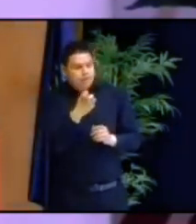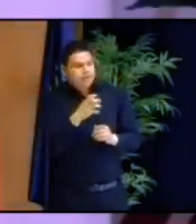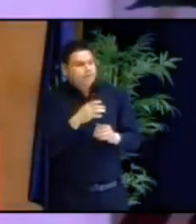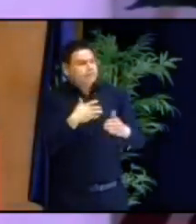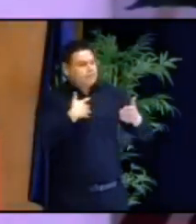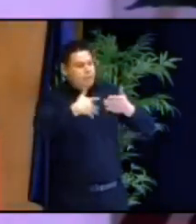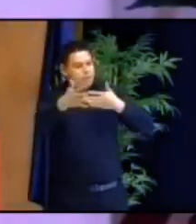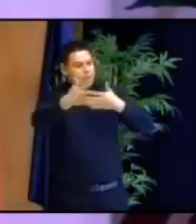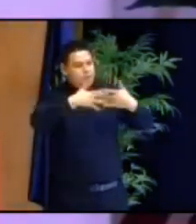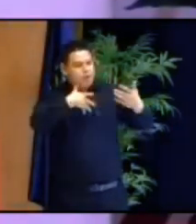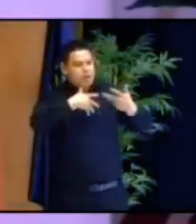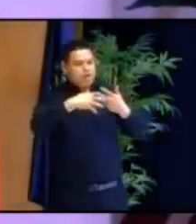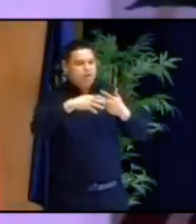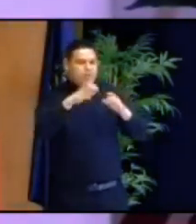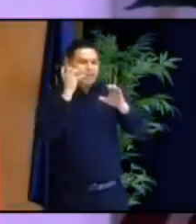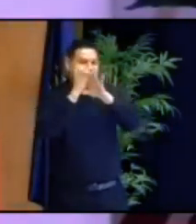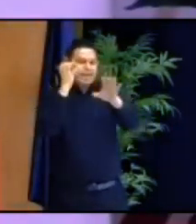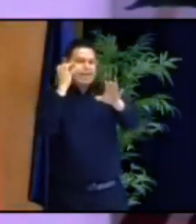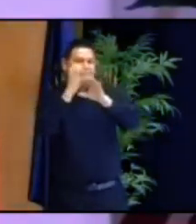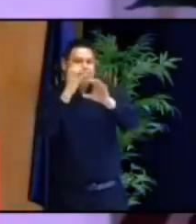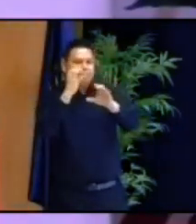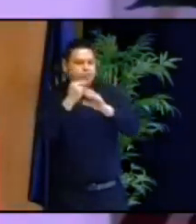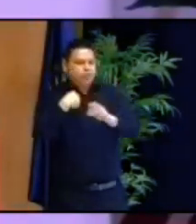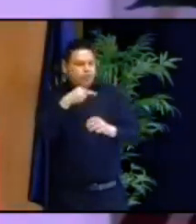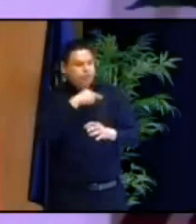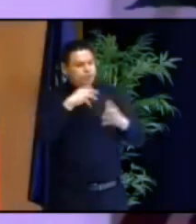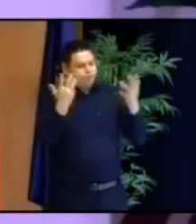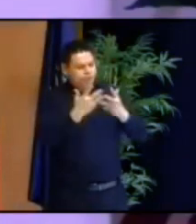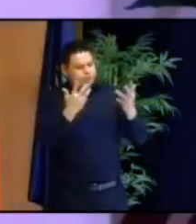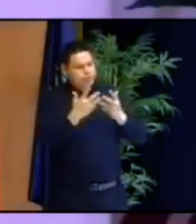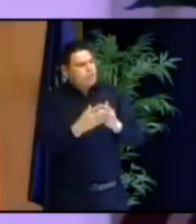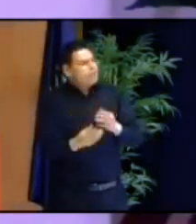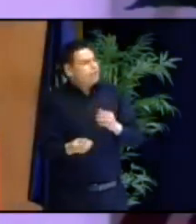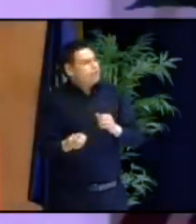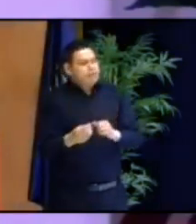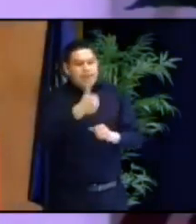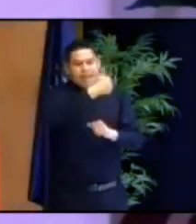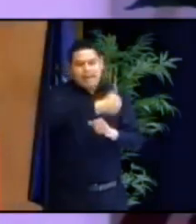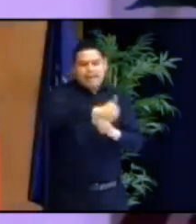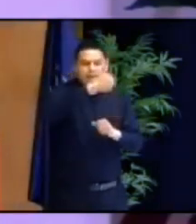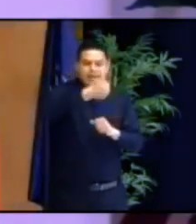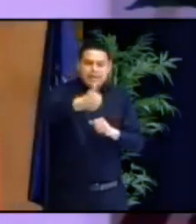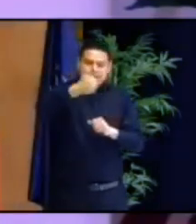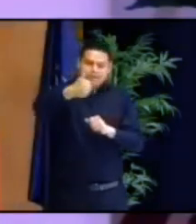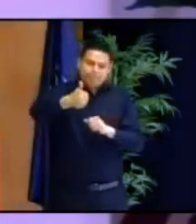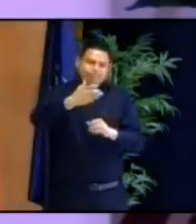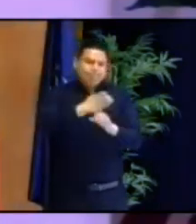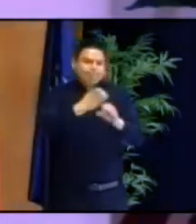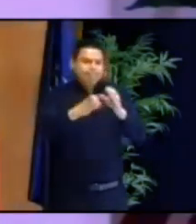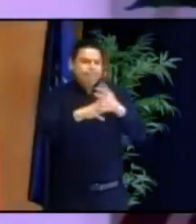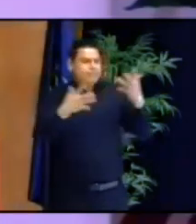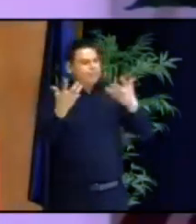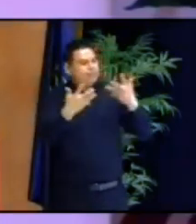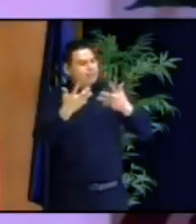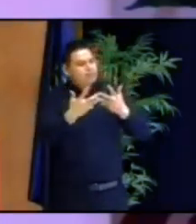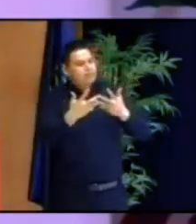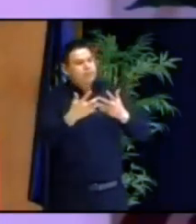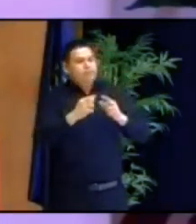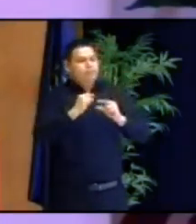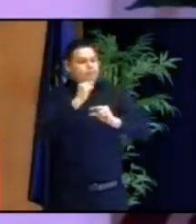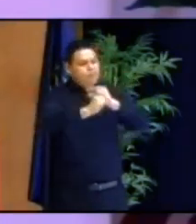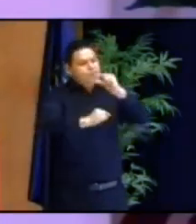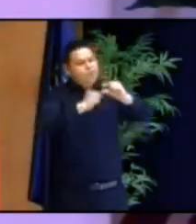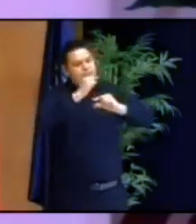modelo de transporte público que hemos desarrollado. Y hemos puesto en cada una de las acciones que hacemos un proceso